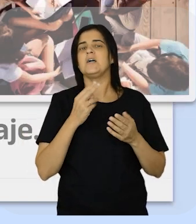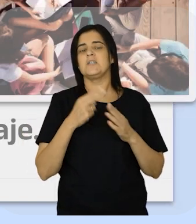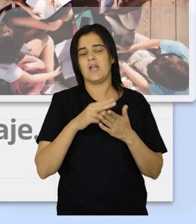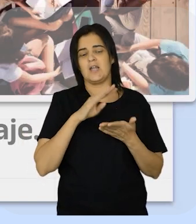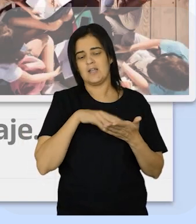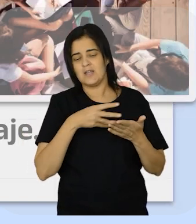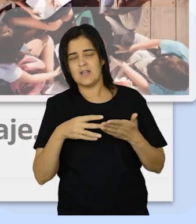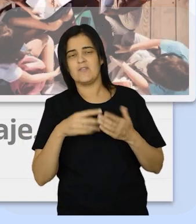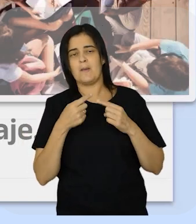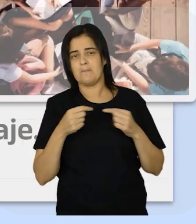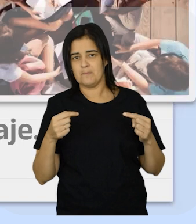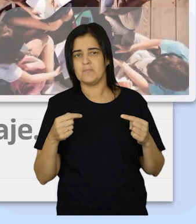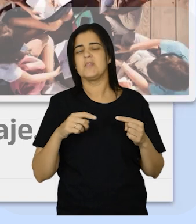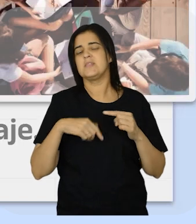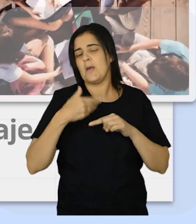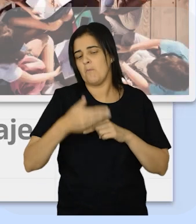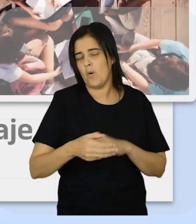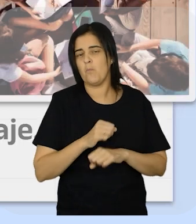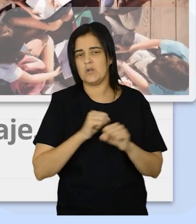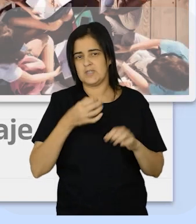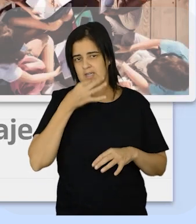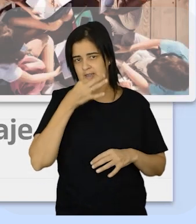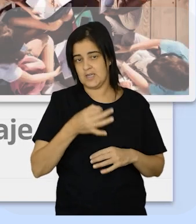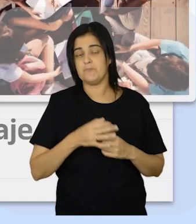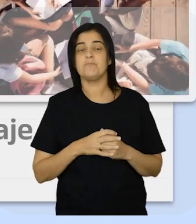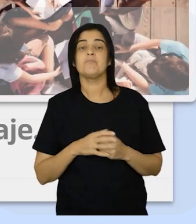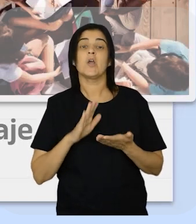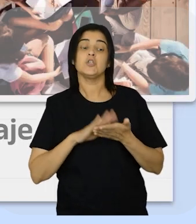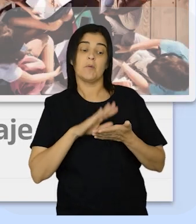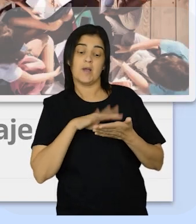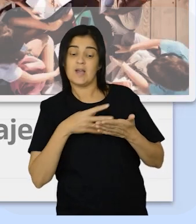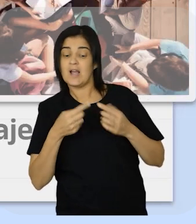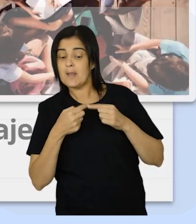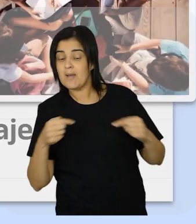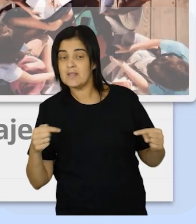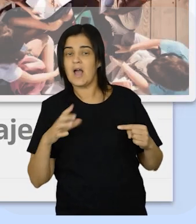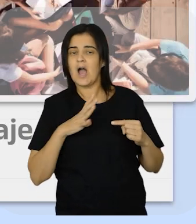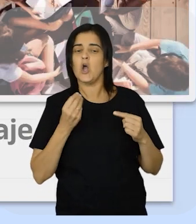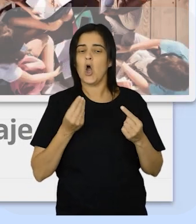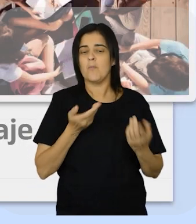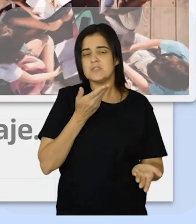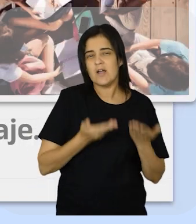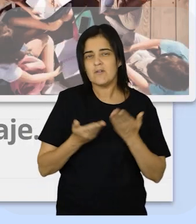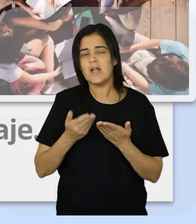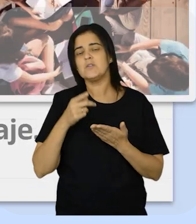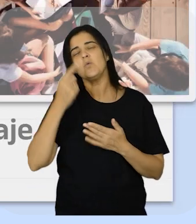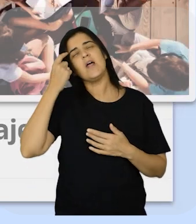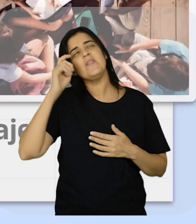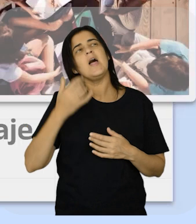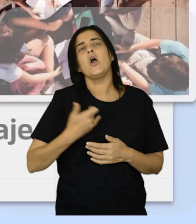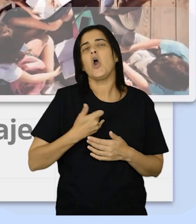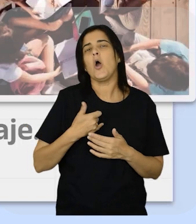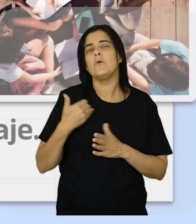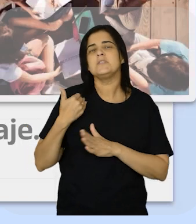rúbricas, que las voy a mencionar quizás más adelante. Y el tema de la rúbrica lo que tiene es que siempre nos da una idea de